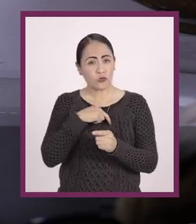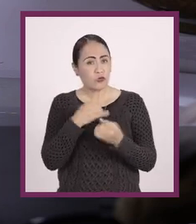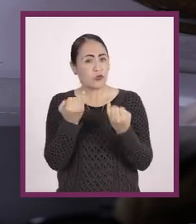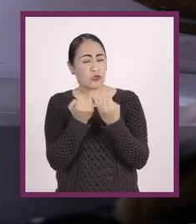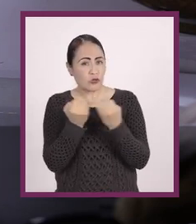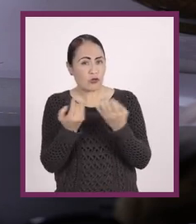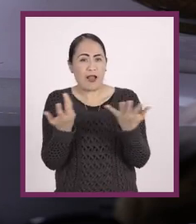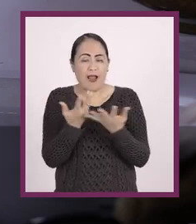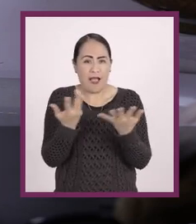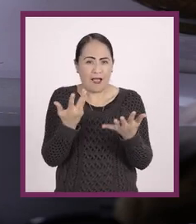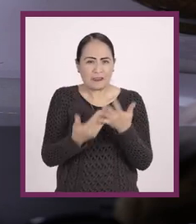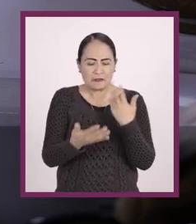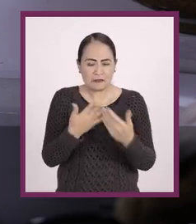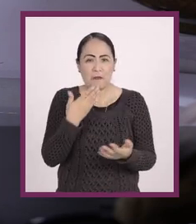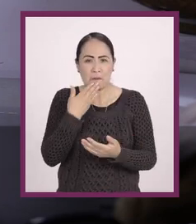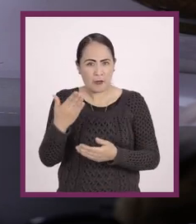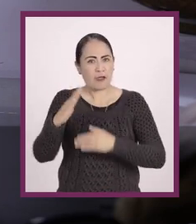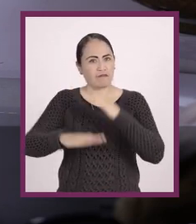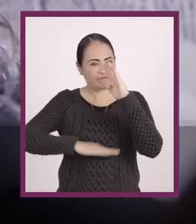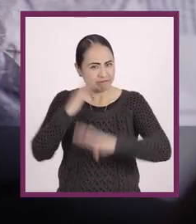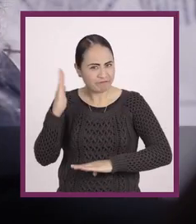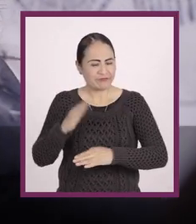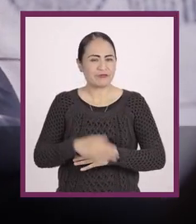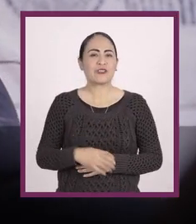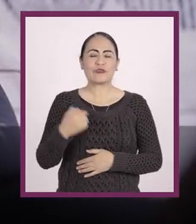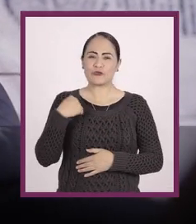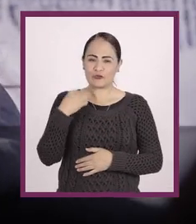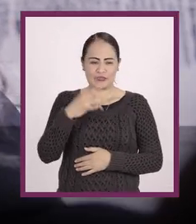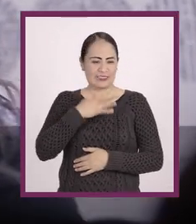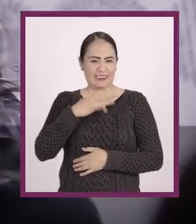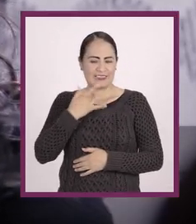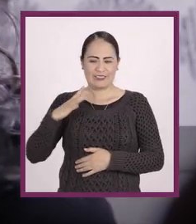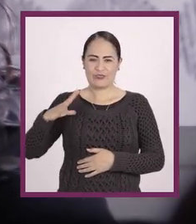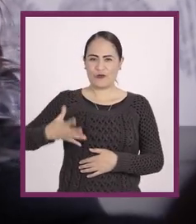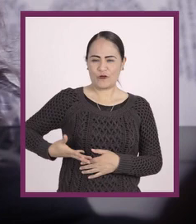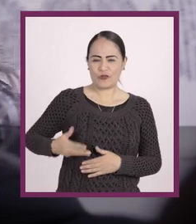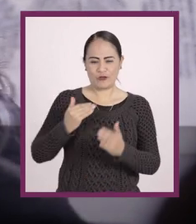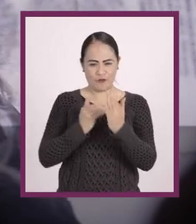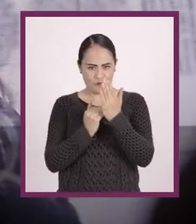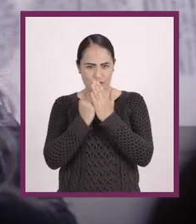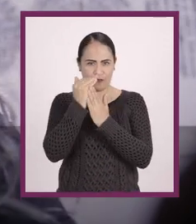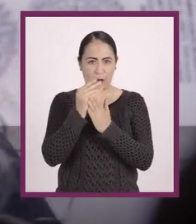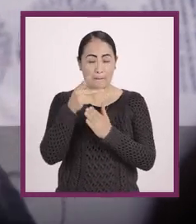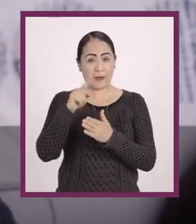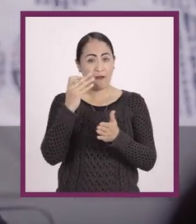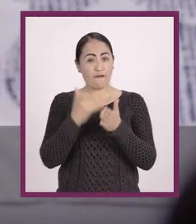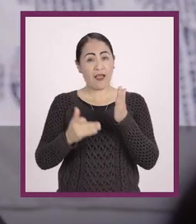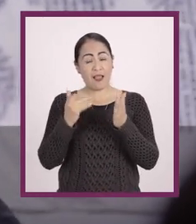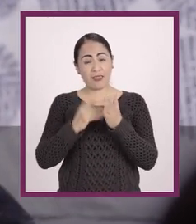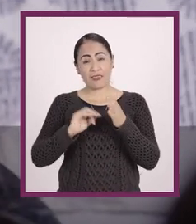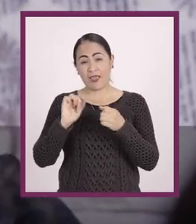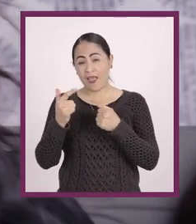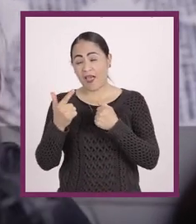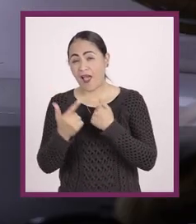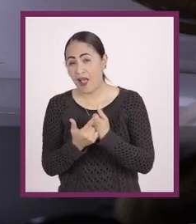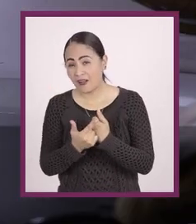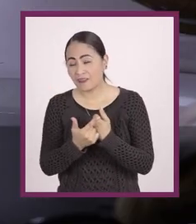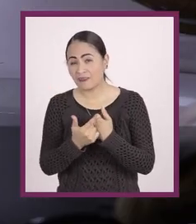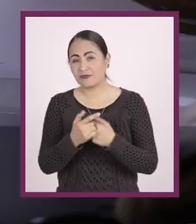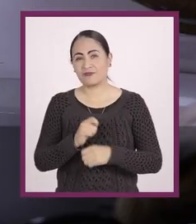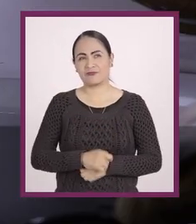excelentes resultados sí y estoy muy orgullosa de nuestros avances pero aún le falta algo